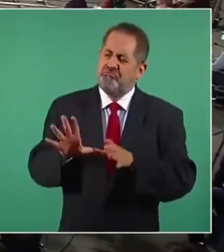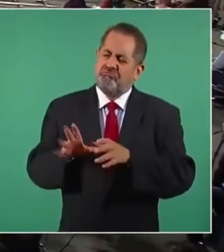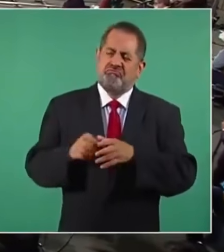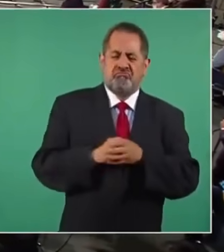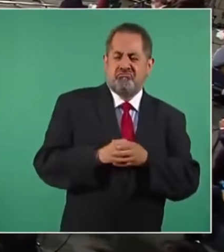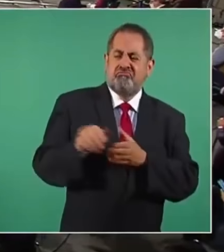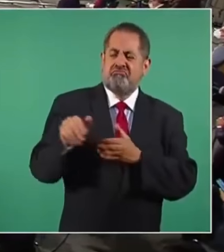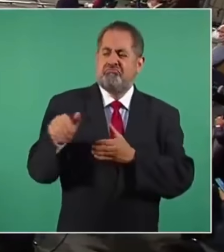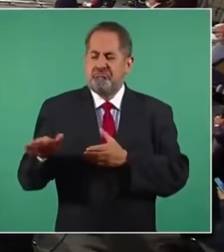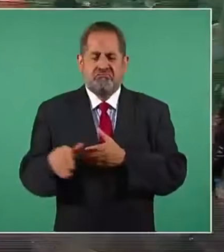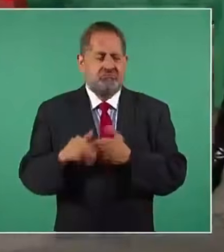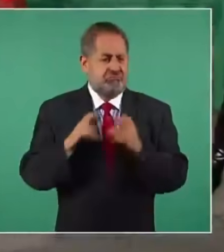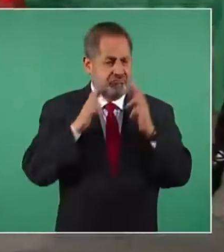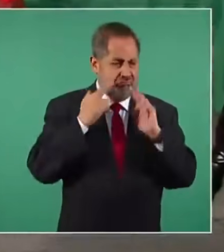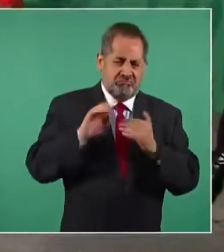clasistas, racistas,